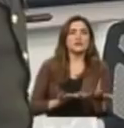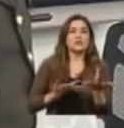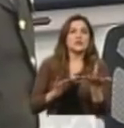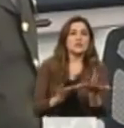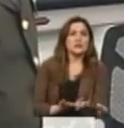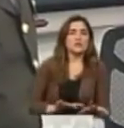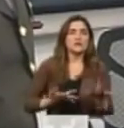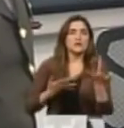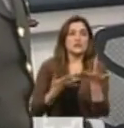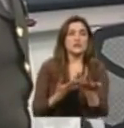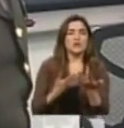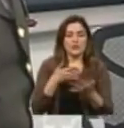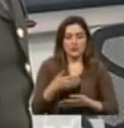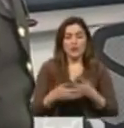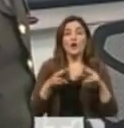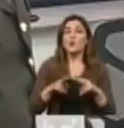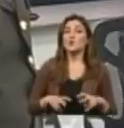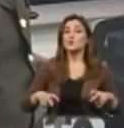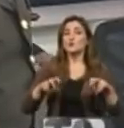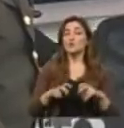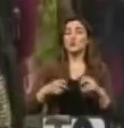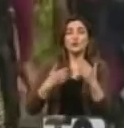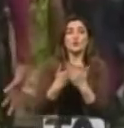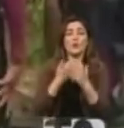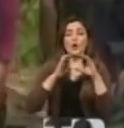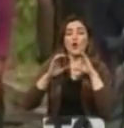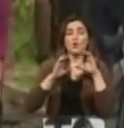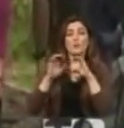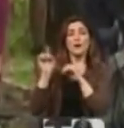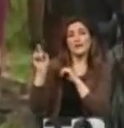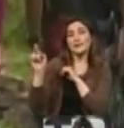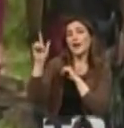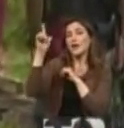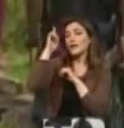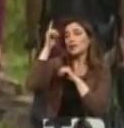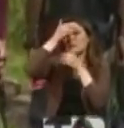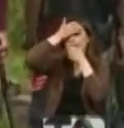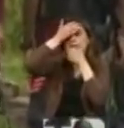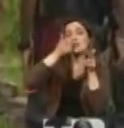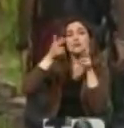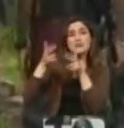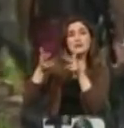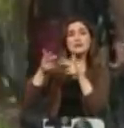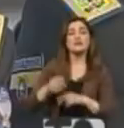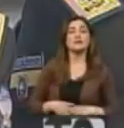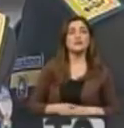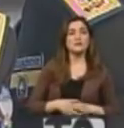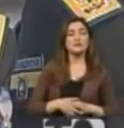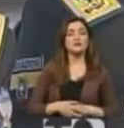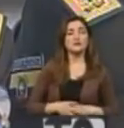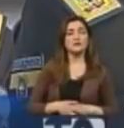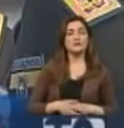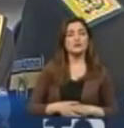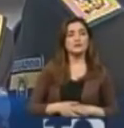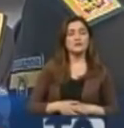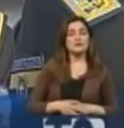par, avanzan las investigaciones y se espera una nueva comunicación con los cabecillas de la organización criminal. Hasta agotar